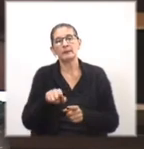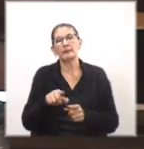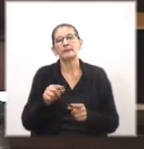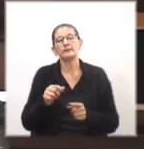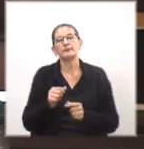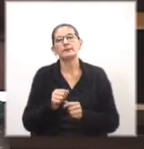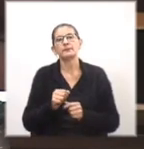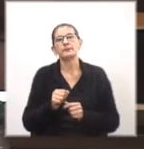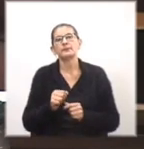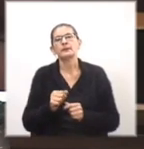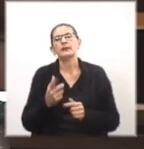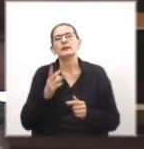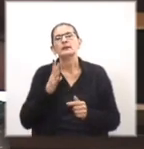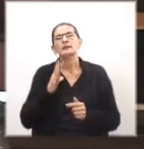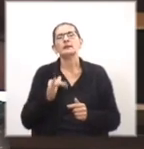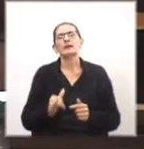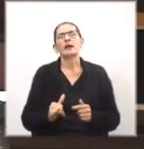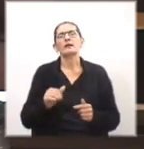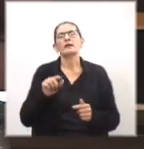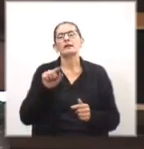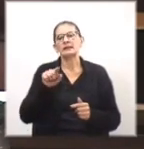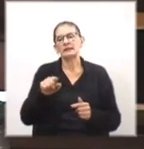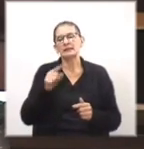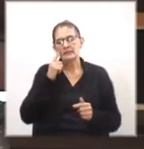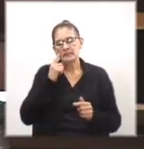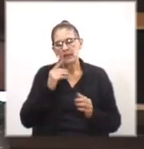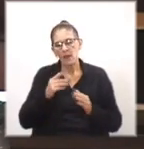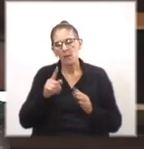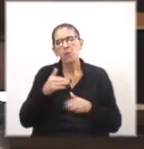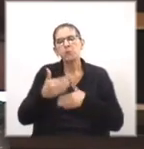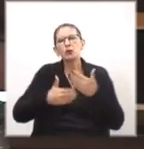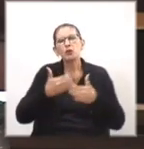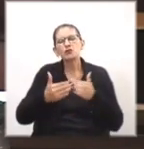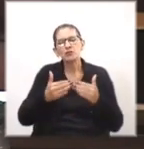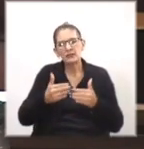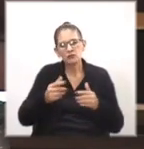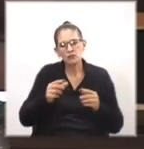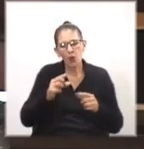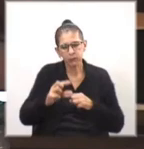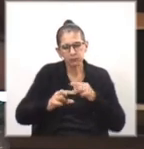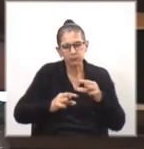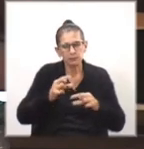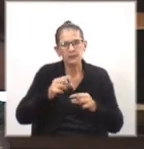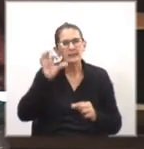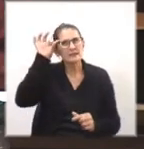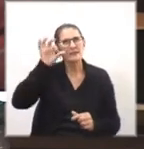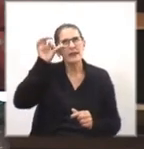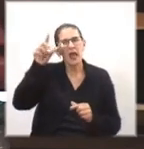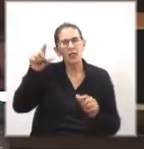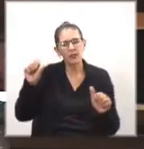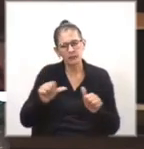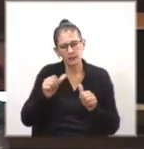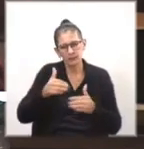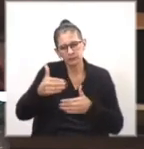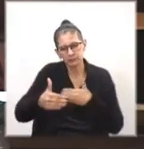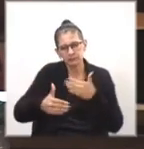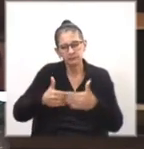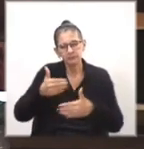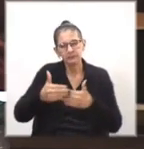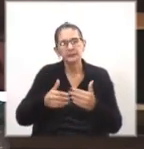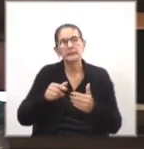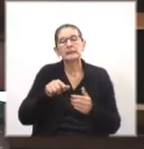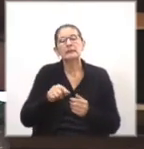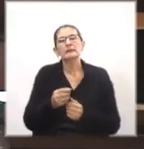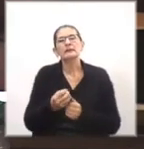esto, está ese corto proceso que se da en el Senado, un proceso en el